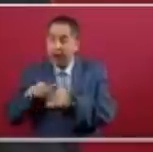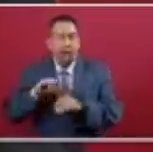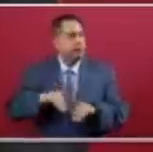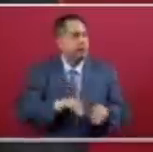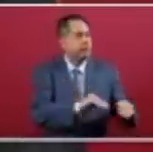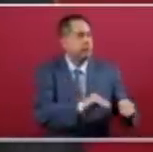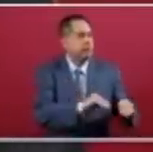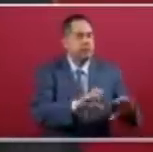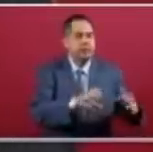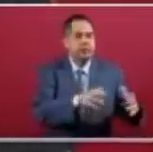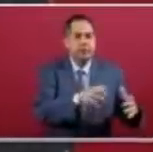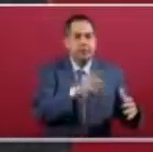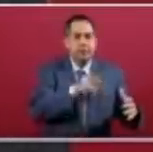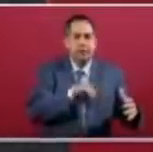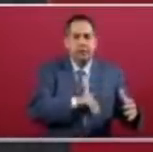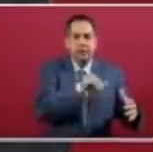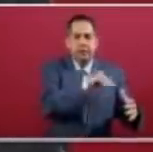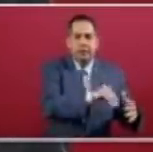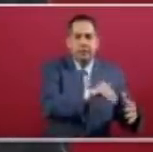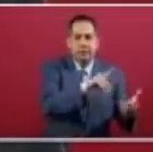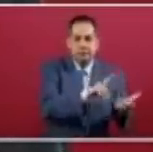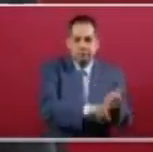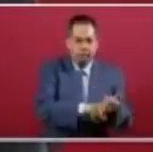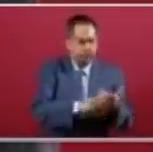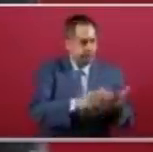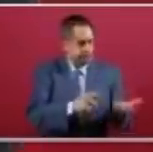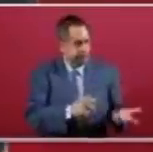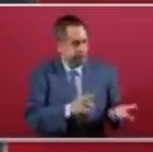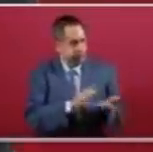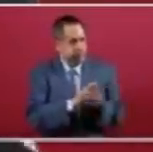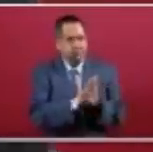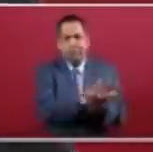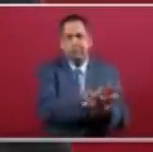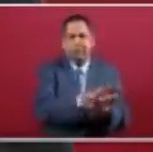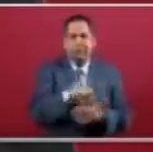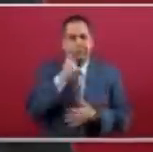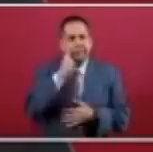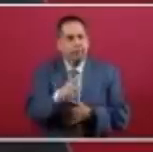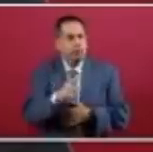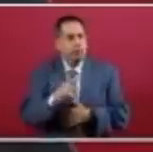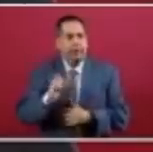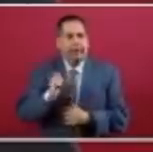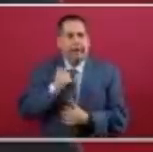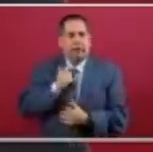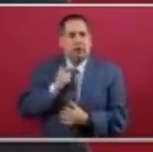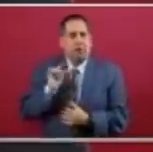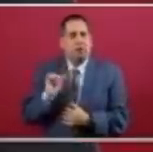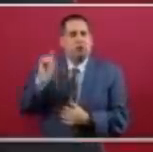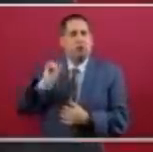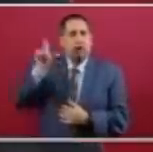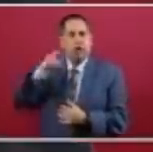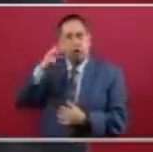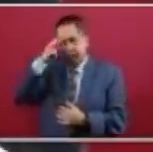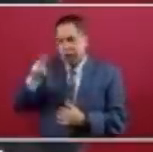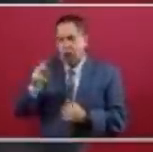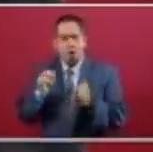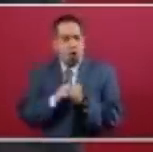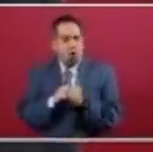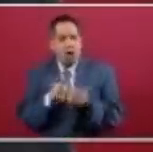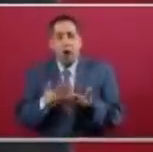grupos para dar el resultado en esta combinación de los antiguos funcionarios mexicanos con las